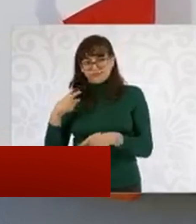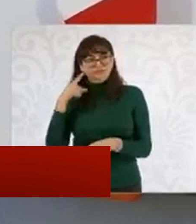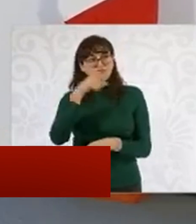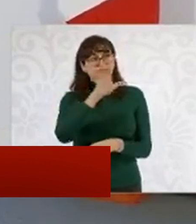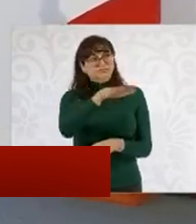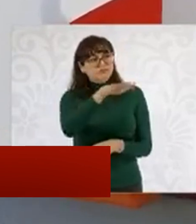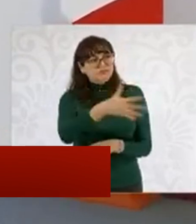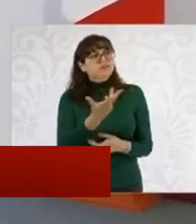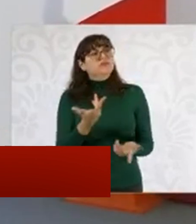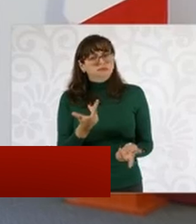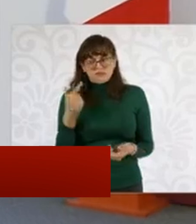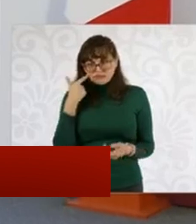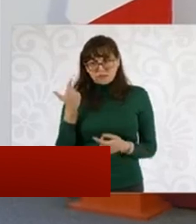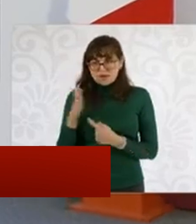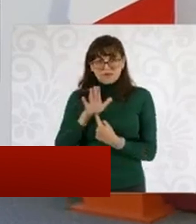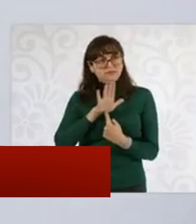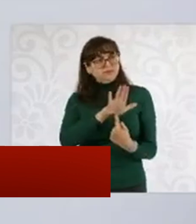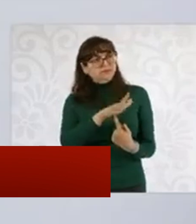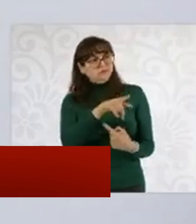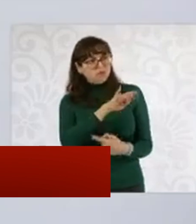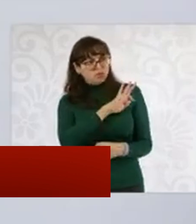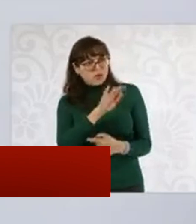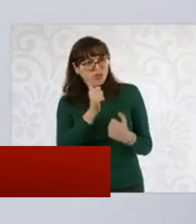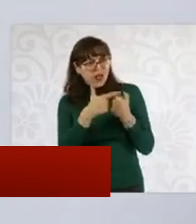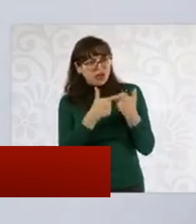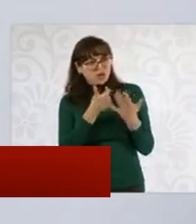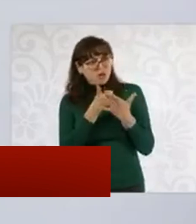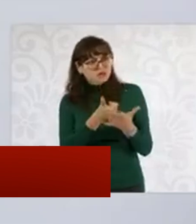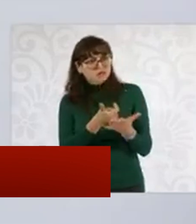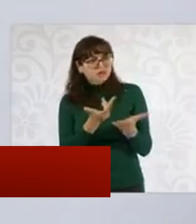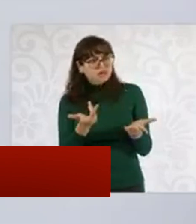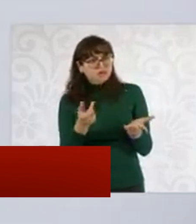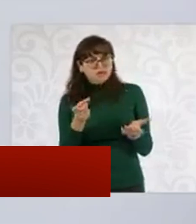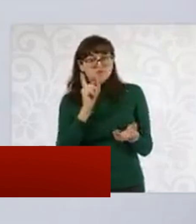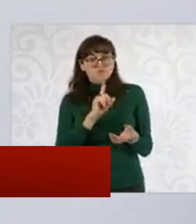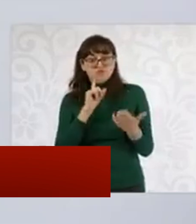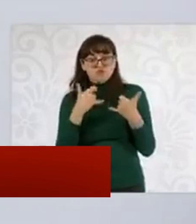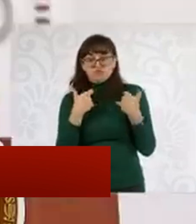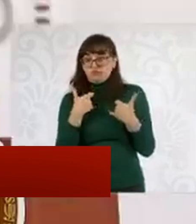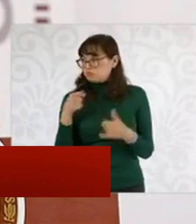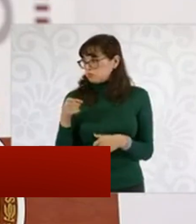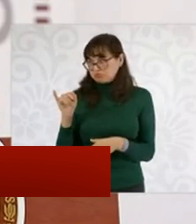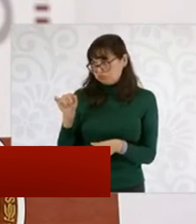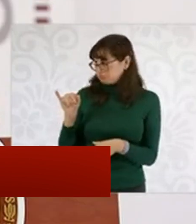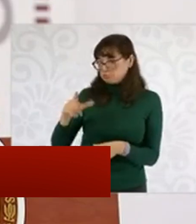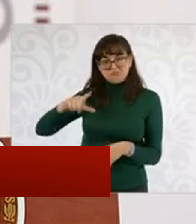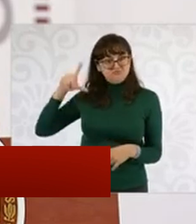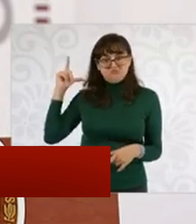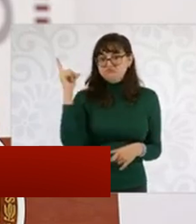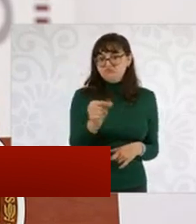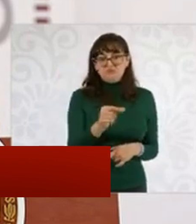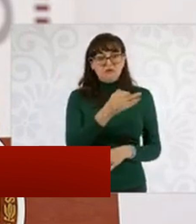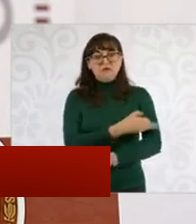ves qué podemos hacer por esta joven? Y se fue para allá, de inmediato se comunicó con